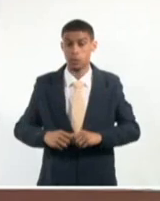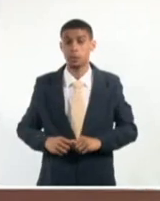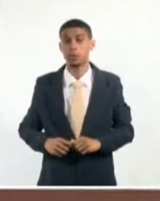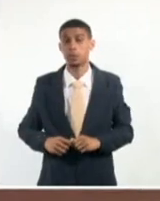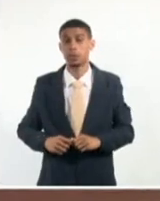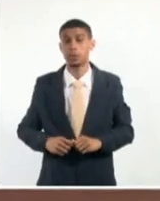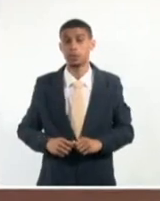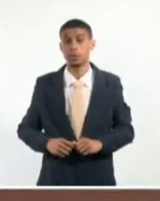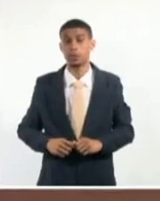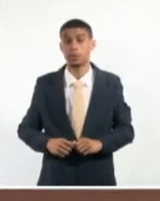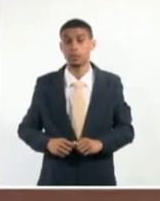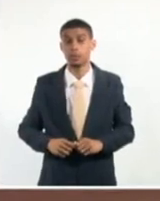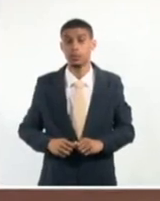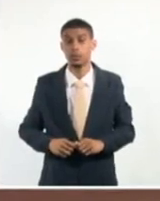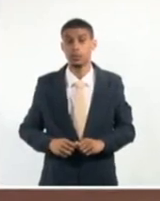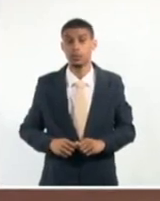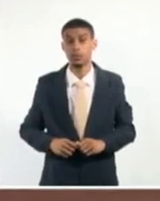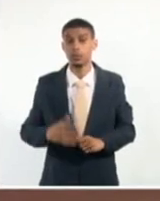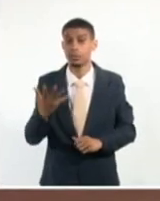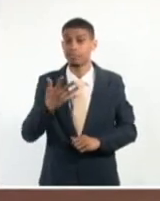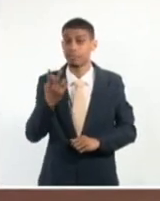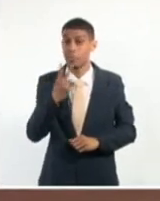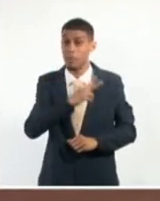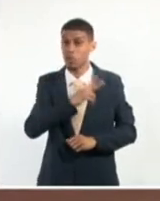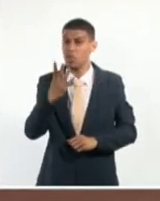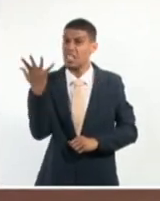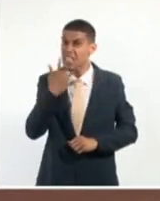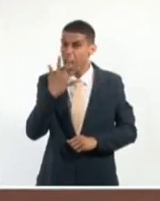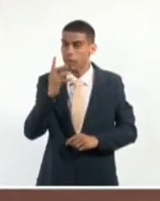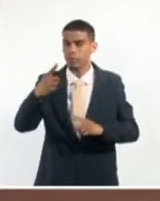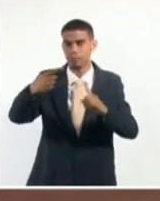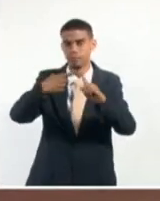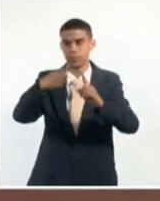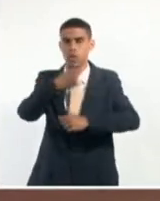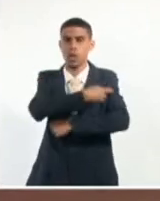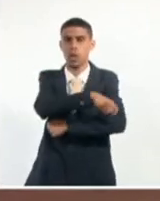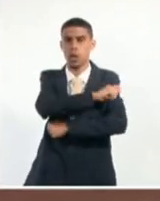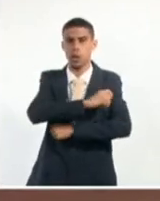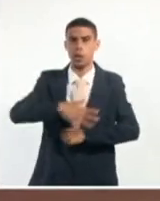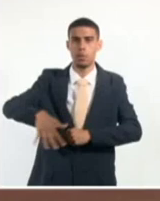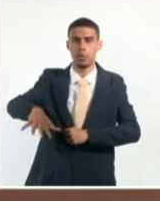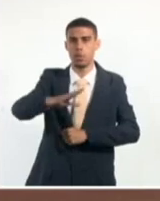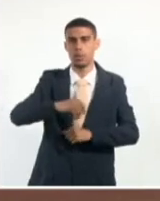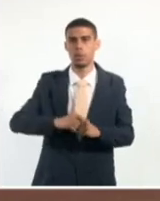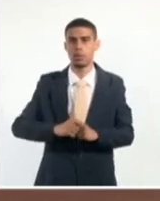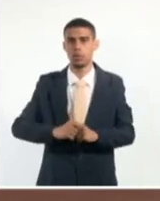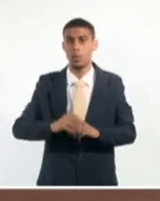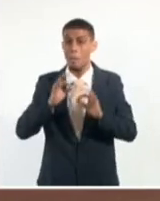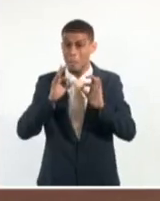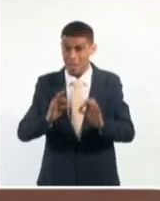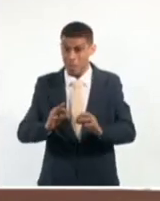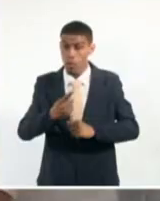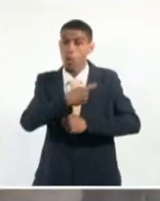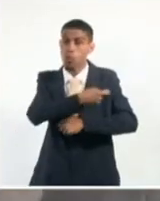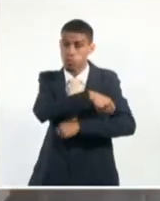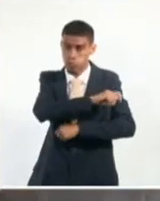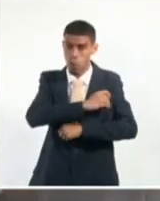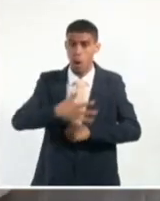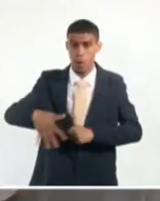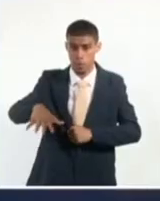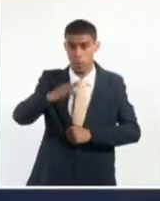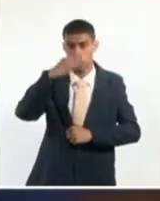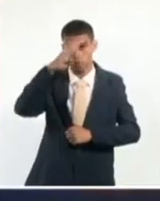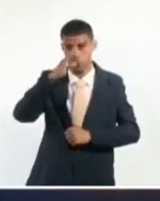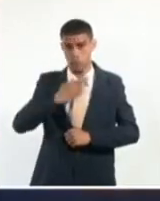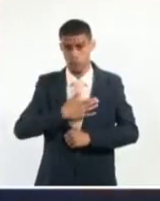en esta victoria? Es al pueblo, al heroico pueblo cubano.